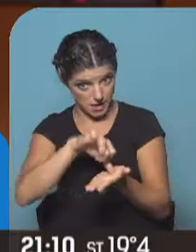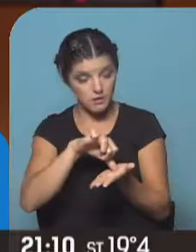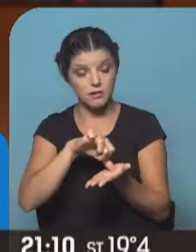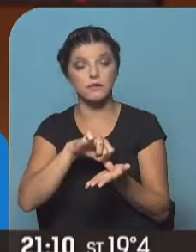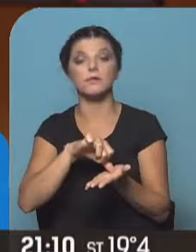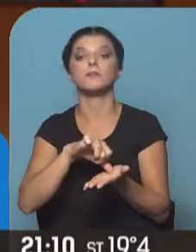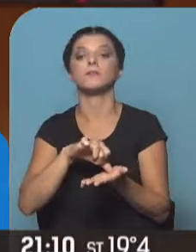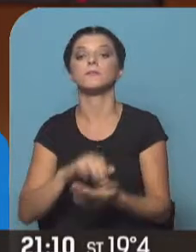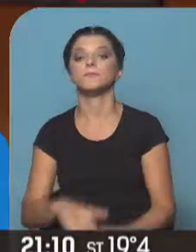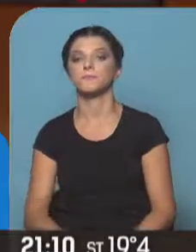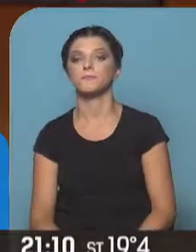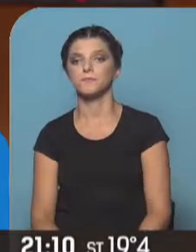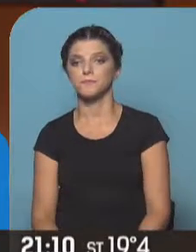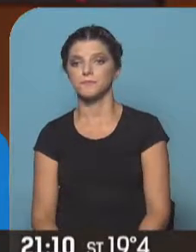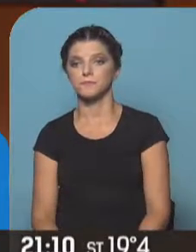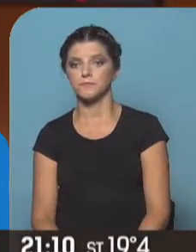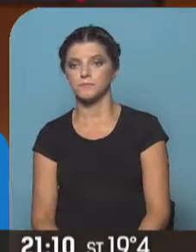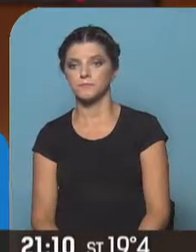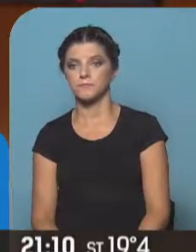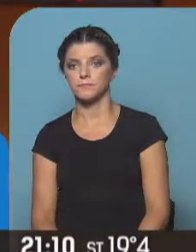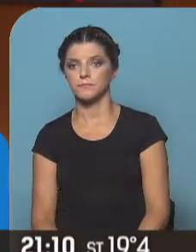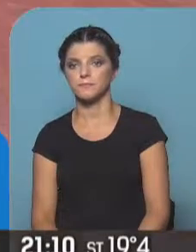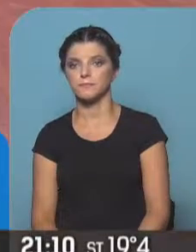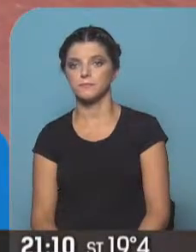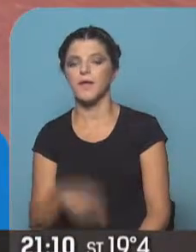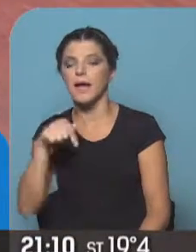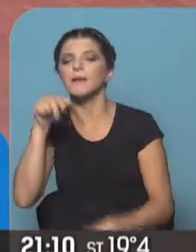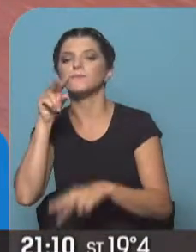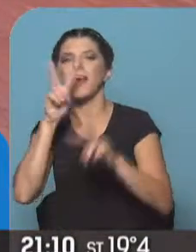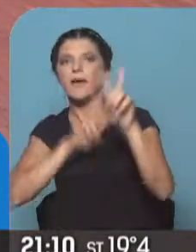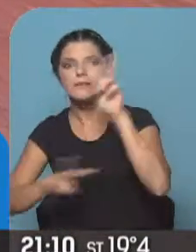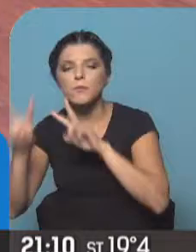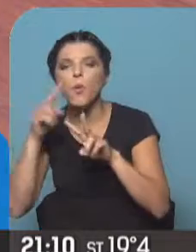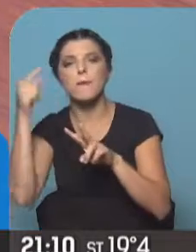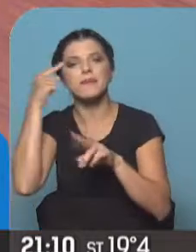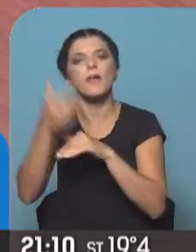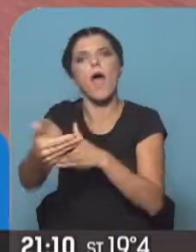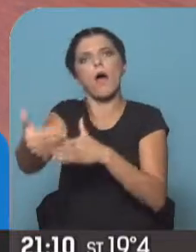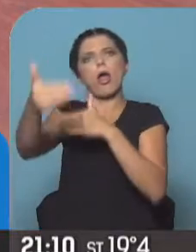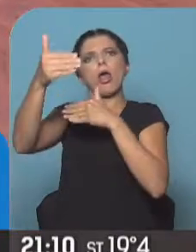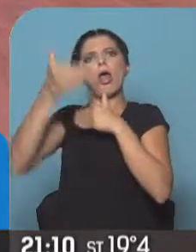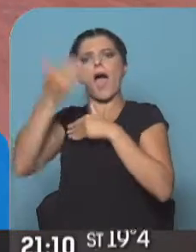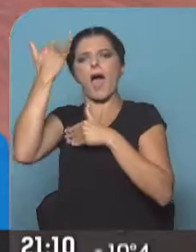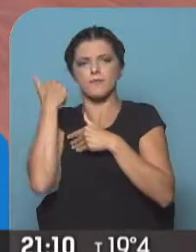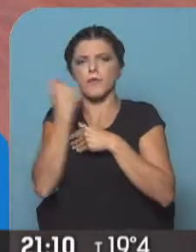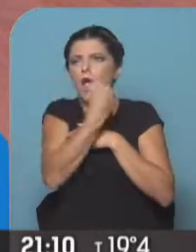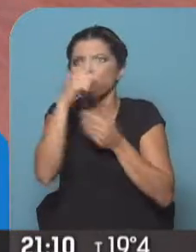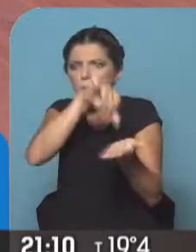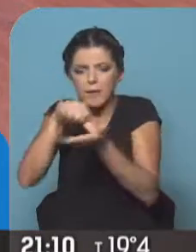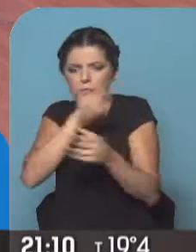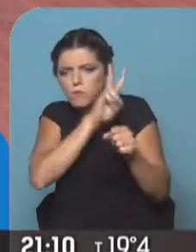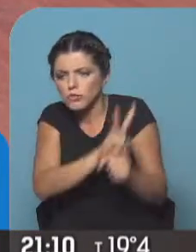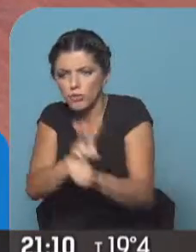un espíritu de regresión en el sentido de una vuelta al proteccionismo. Algunos lo dicen